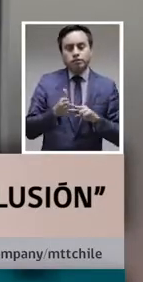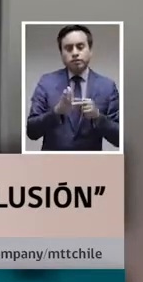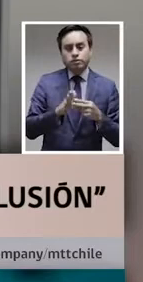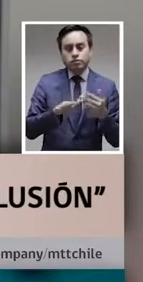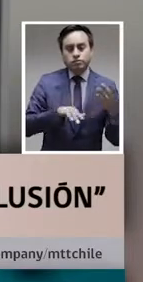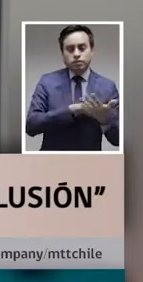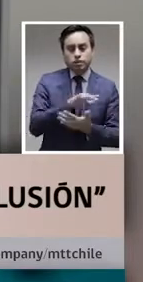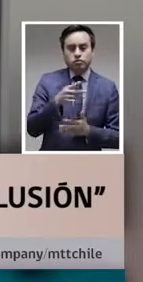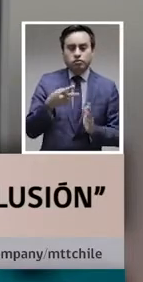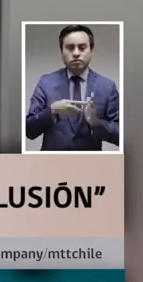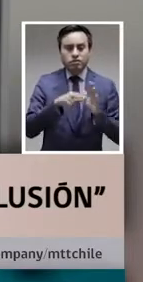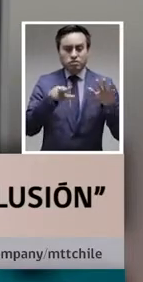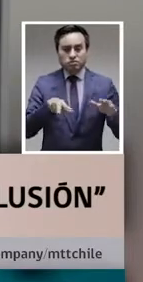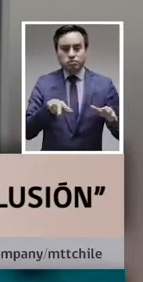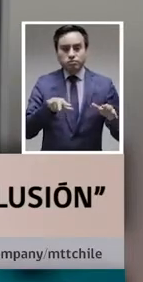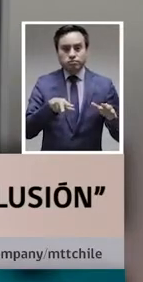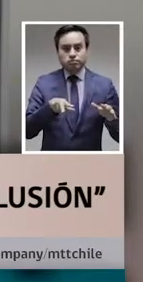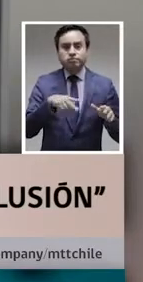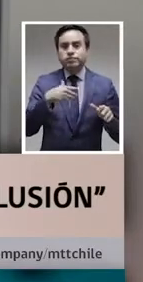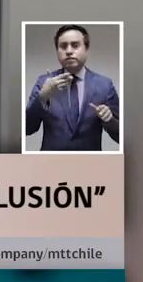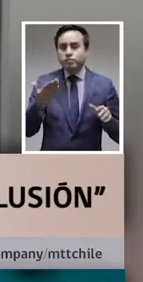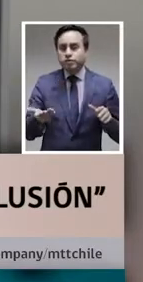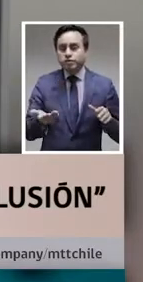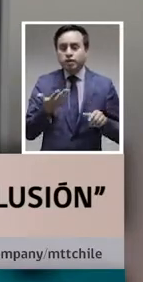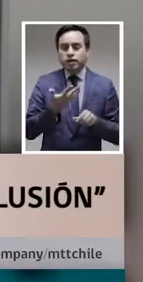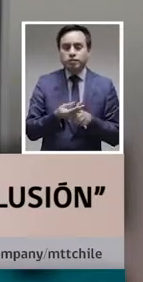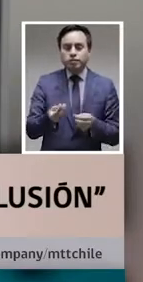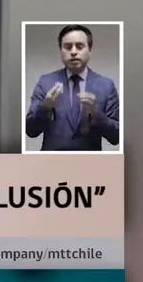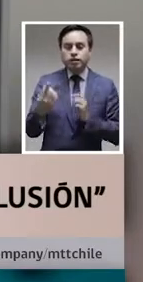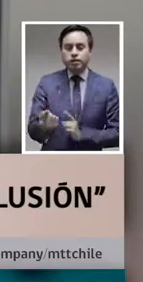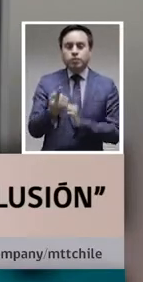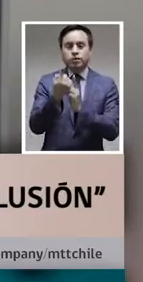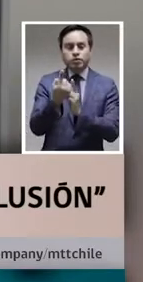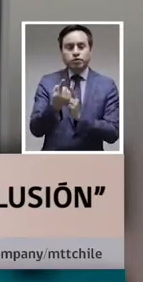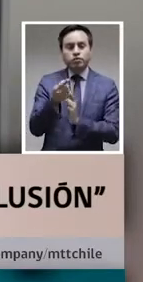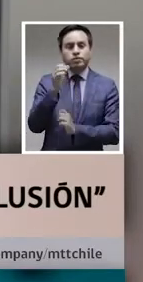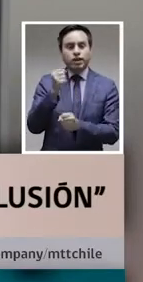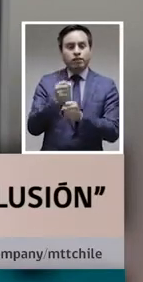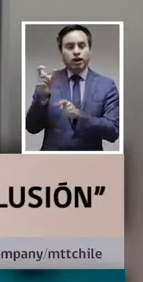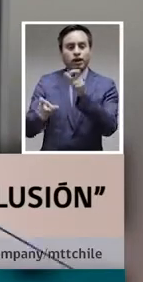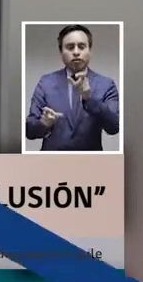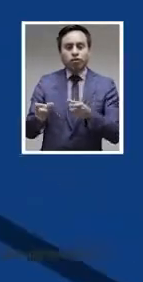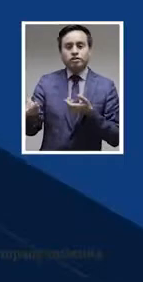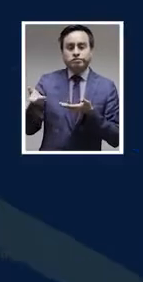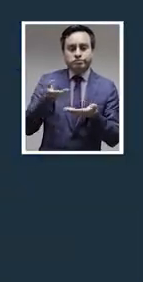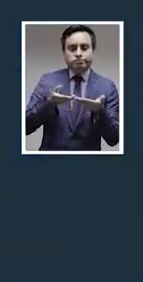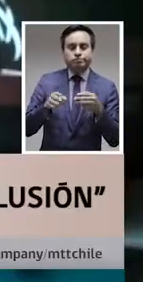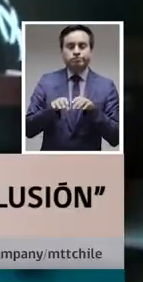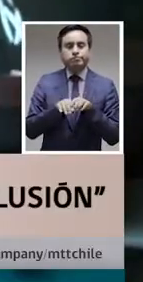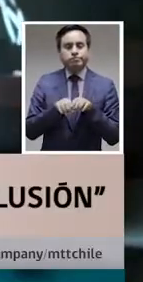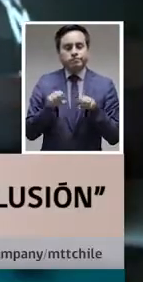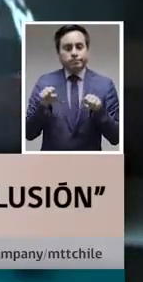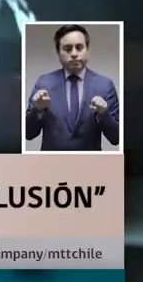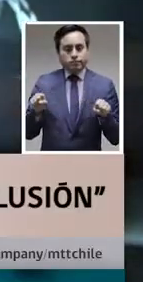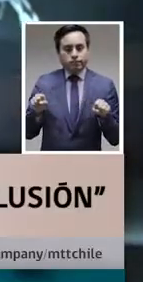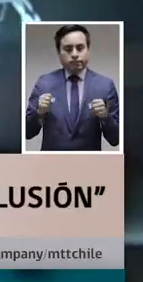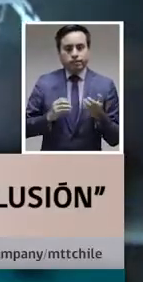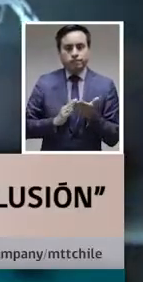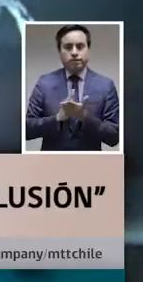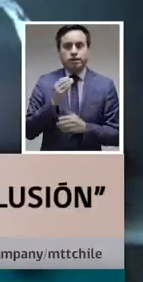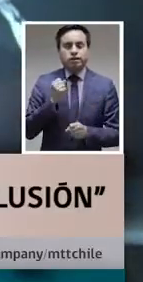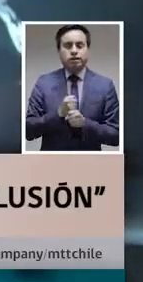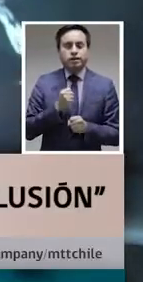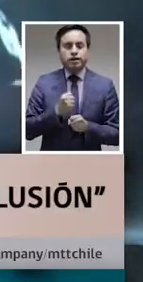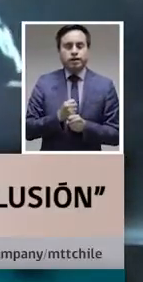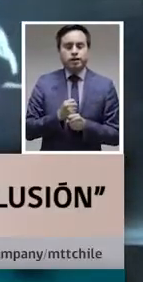portuarios del año 2018, tuvimos un muy buen encuentro con los trabajadores y acordamos empezar a